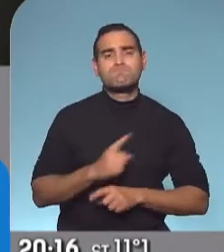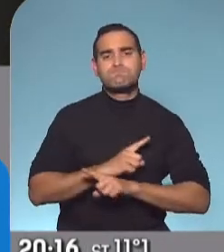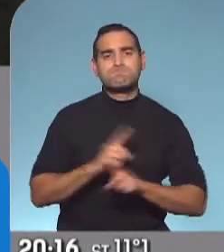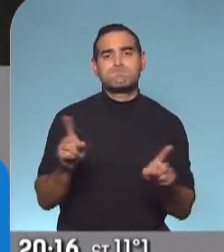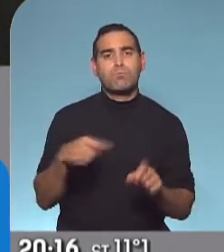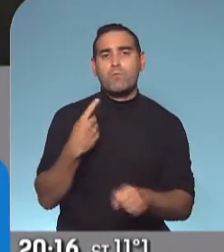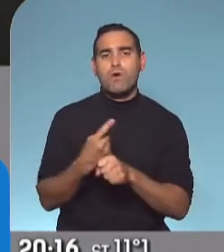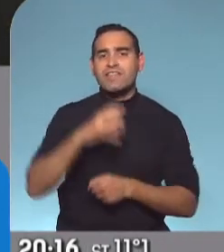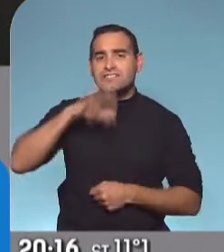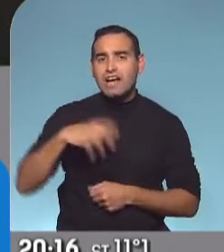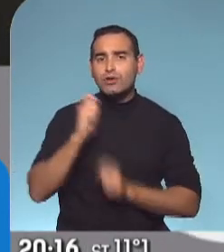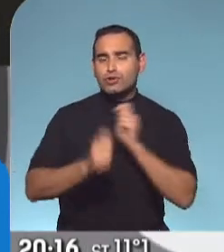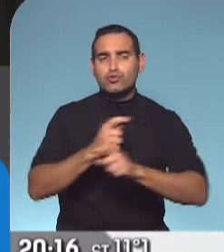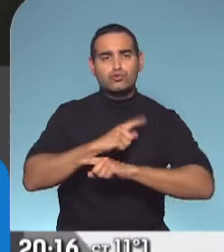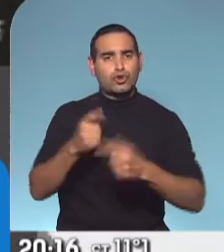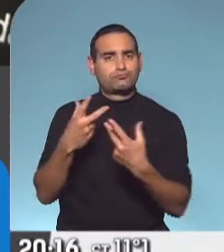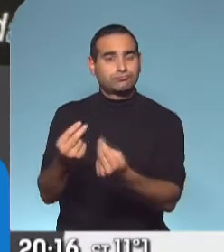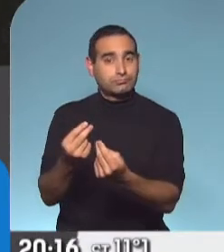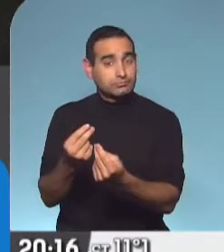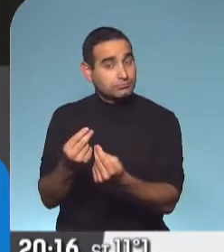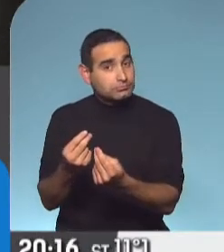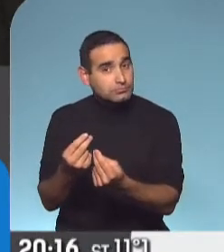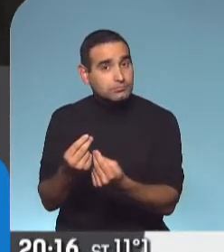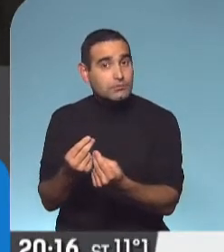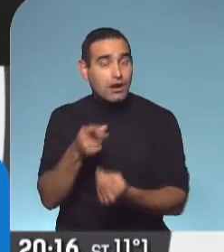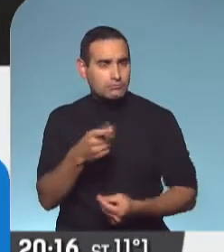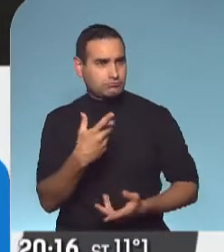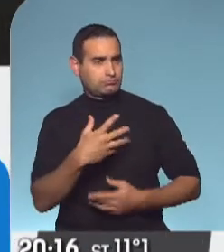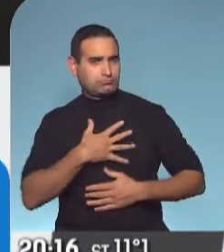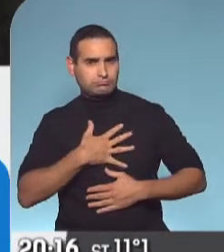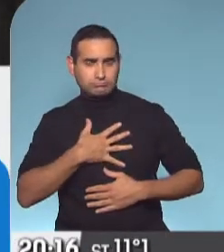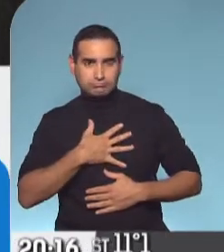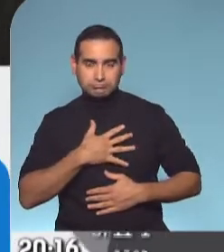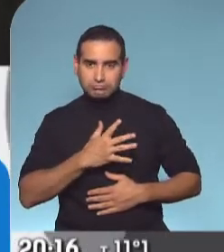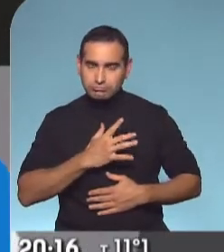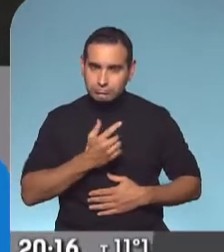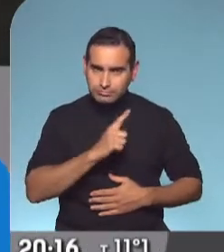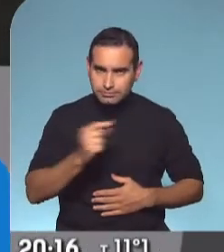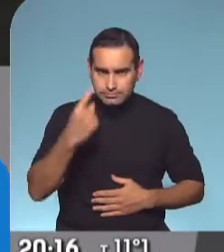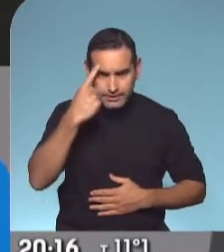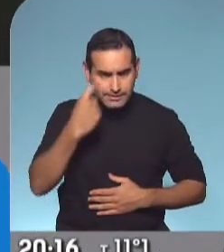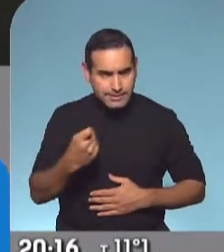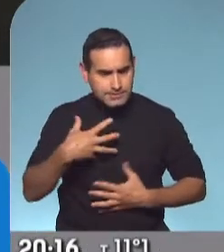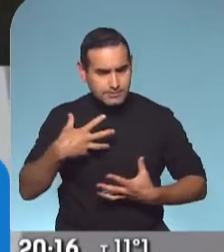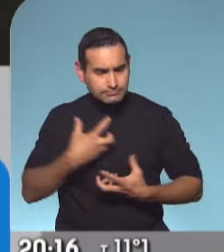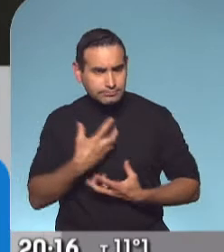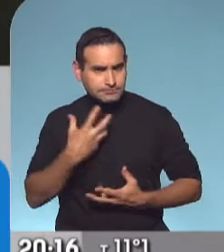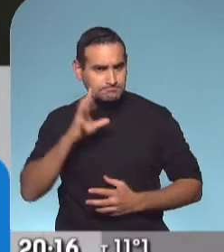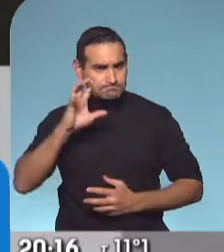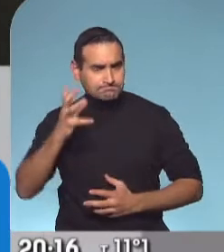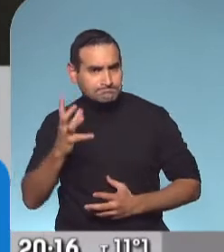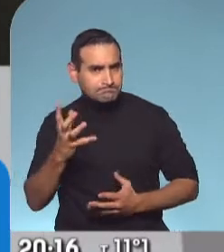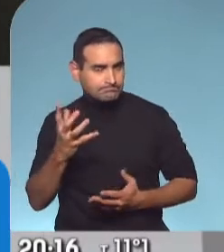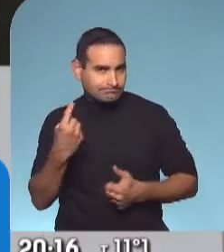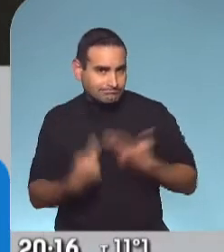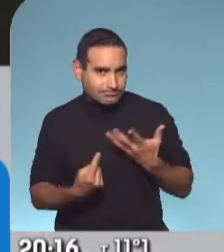podía donar sangre. Y bueno, se fue, te imaginas, muy conmocionado, muy triste, muy enojado.